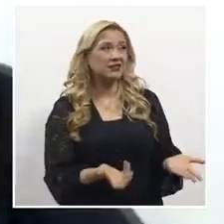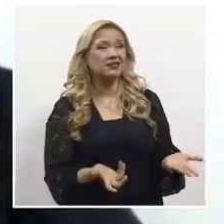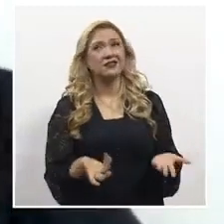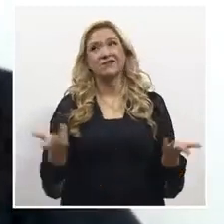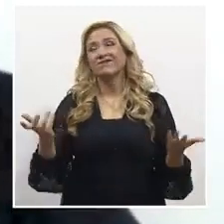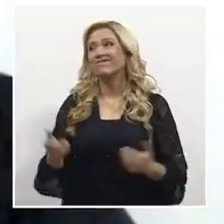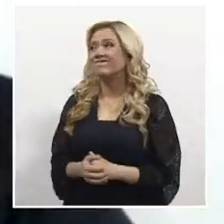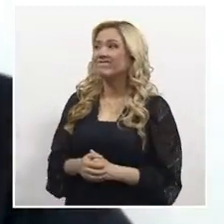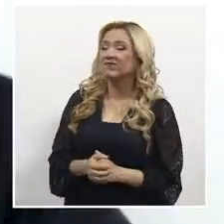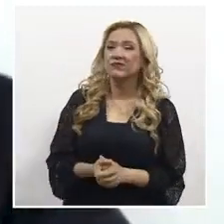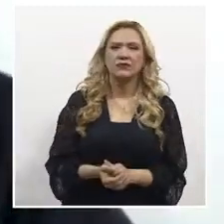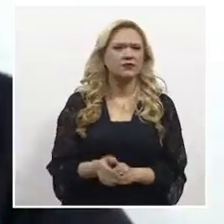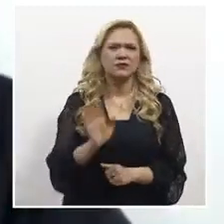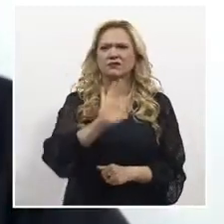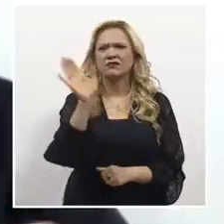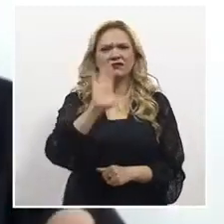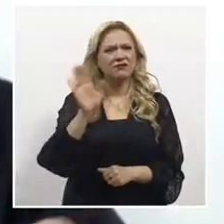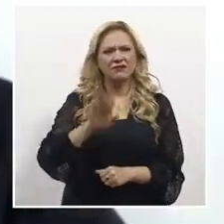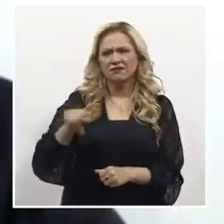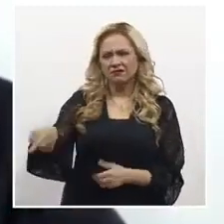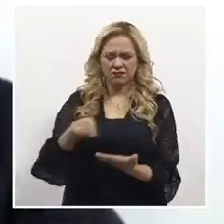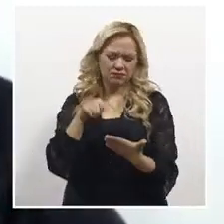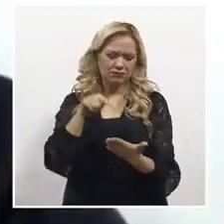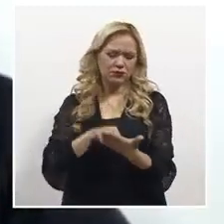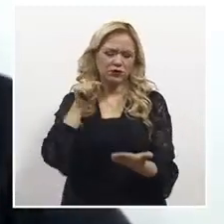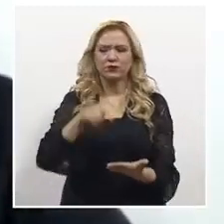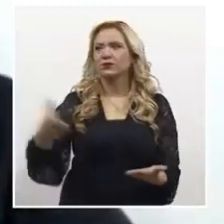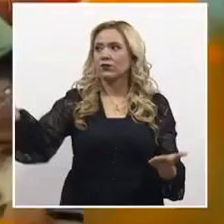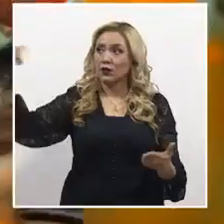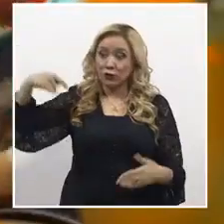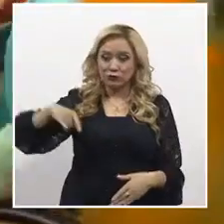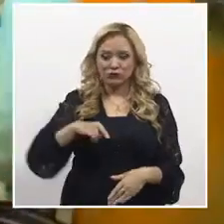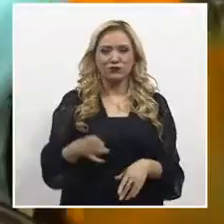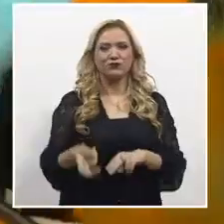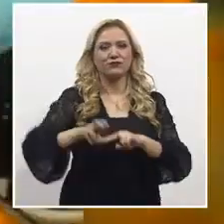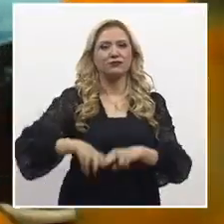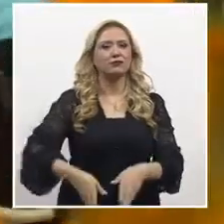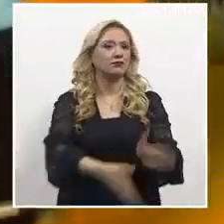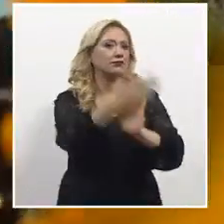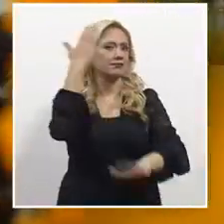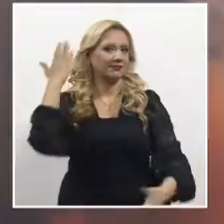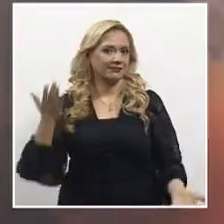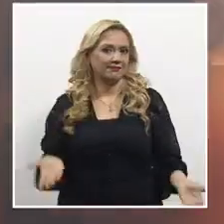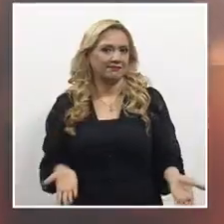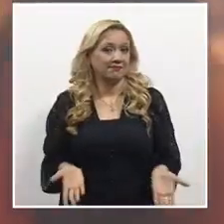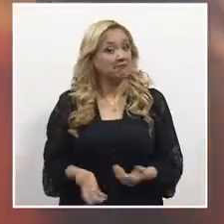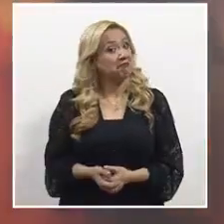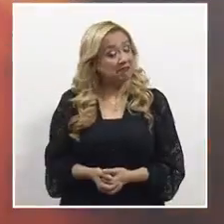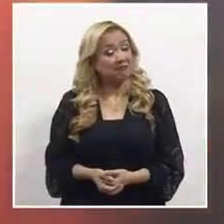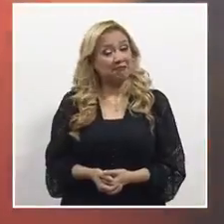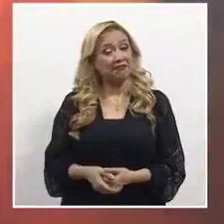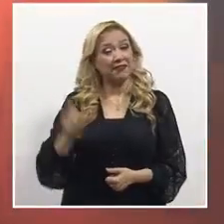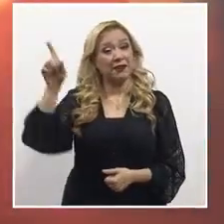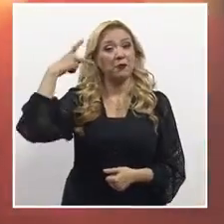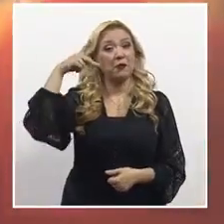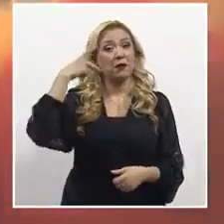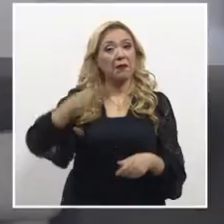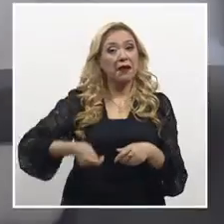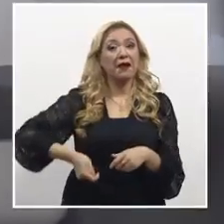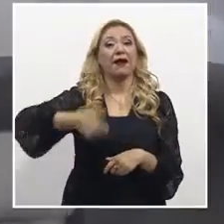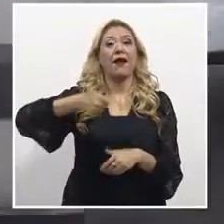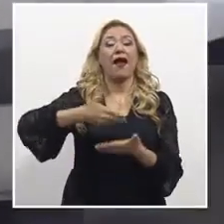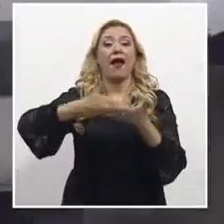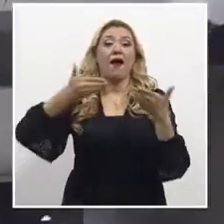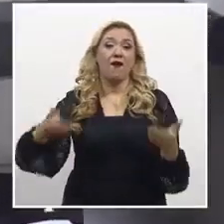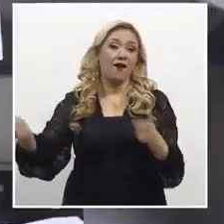acuerde de llevarlo. Entonces lo que queremos es devolver esa libertad social. El servicio comenzó en la ciudad de Puebla y están en proceso